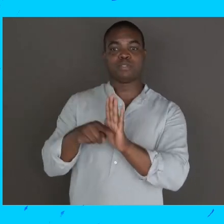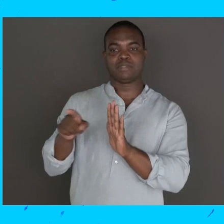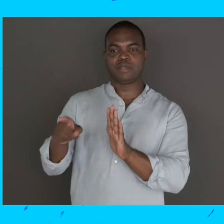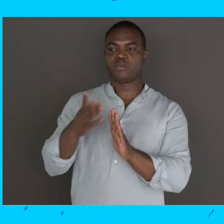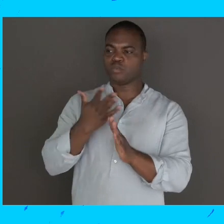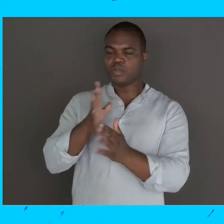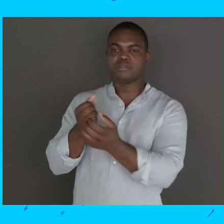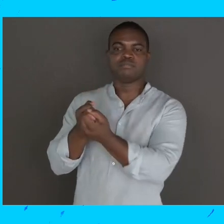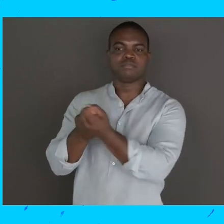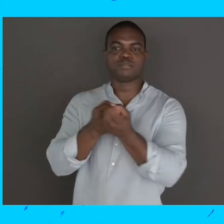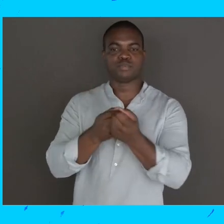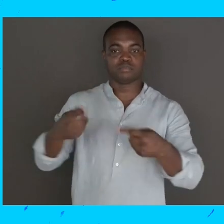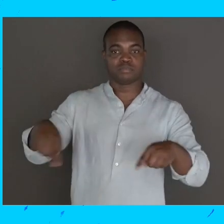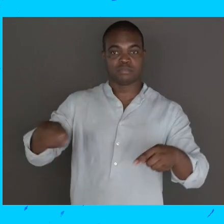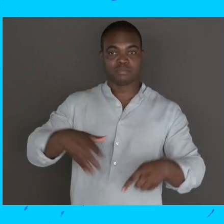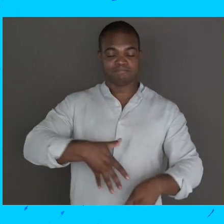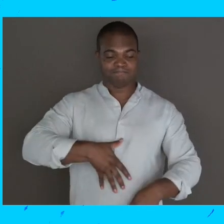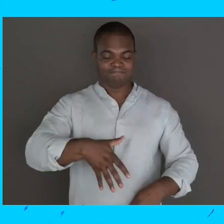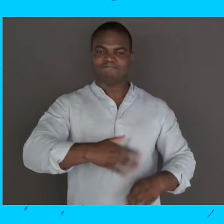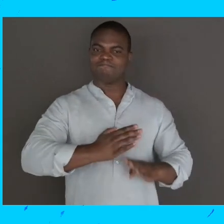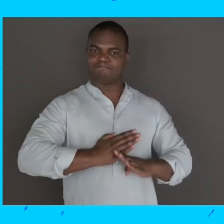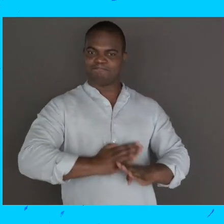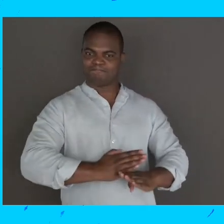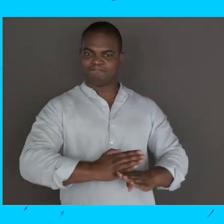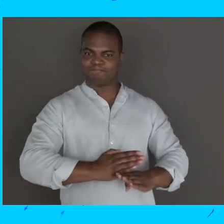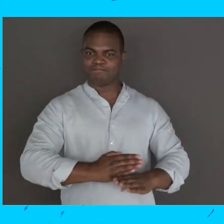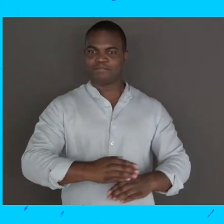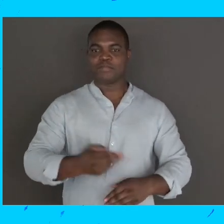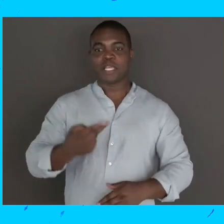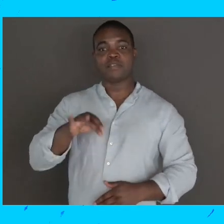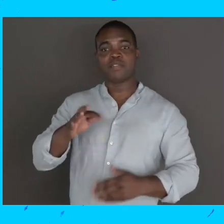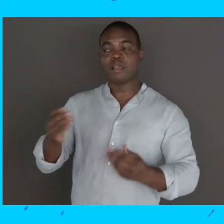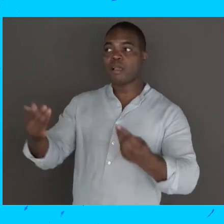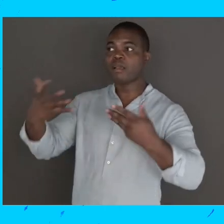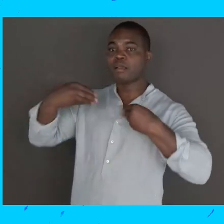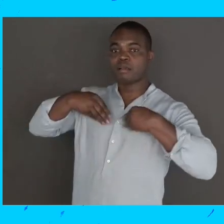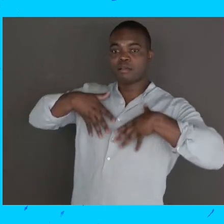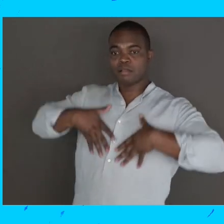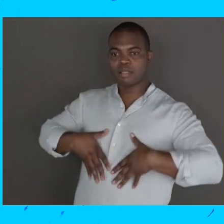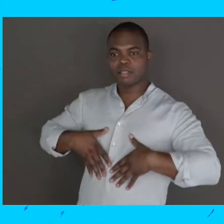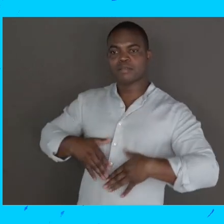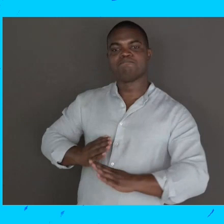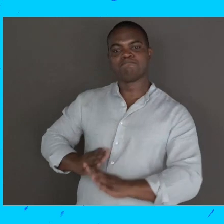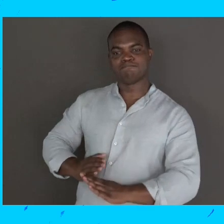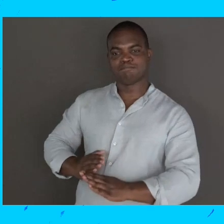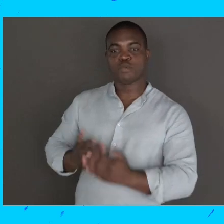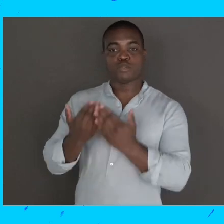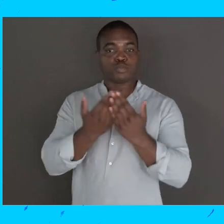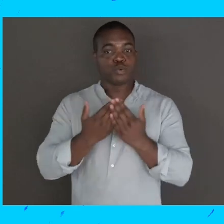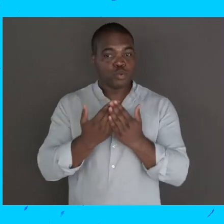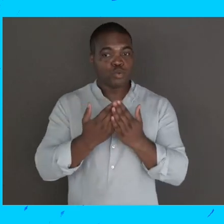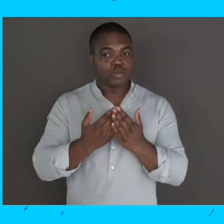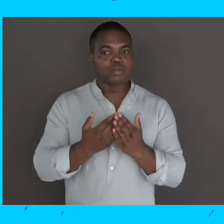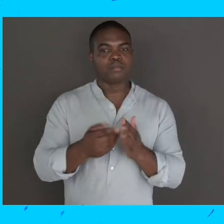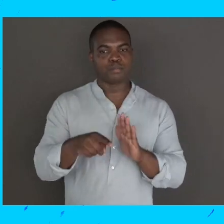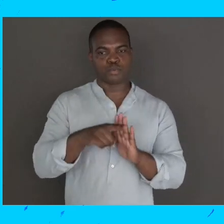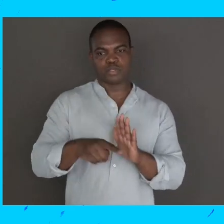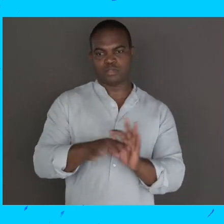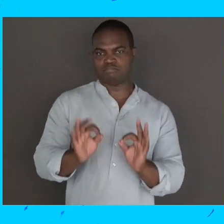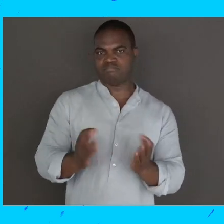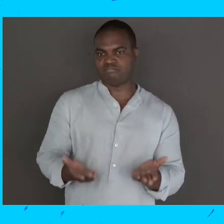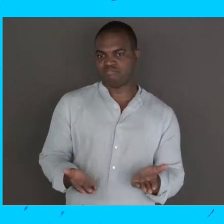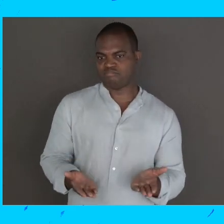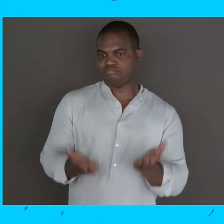nos enorgullece compartir algunos esfuerzos para implementar este compromiso. Y como director de